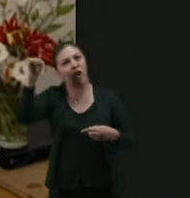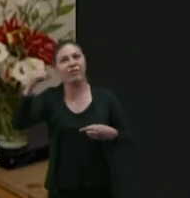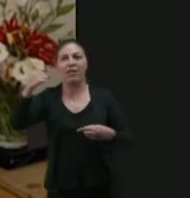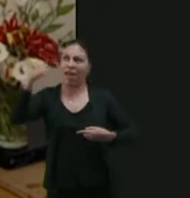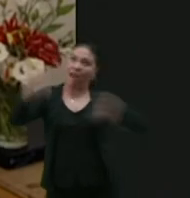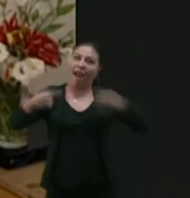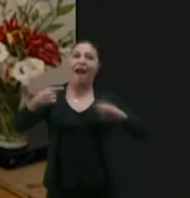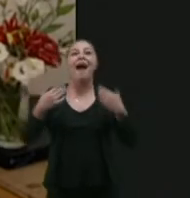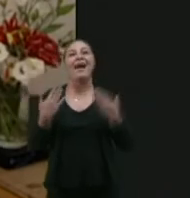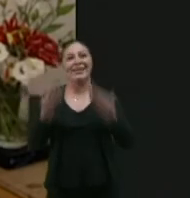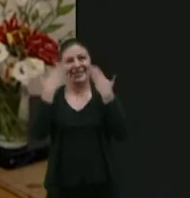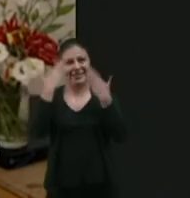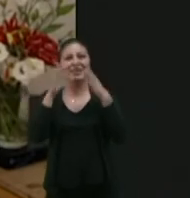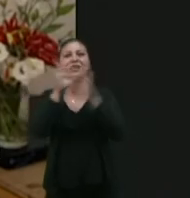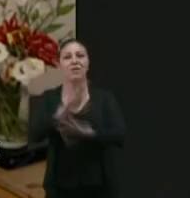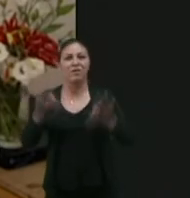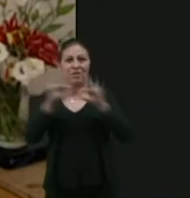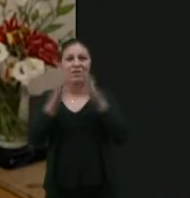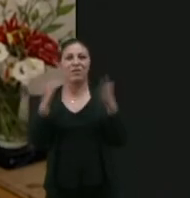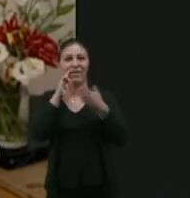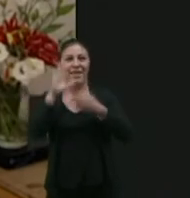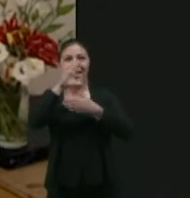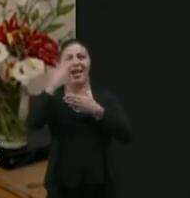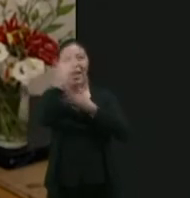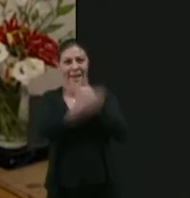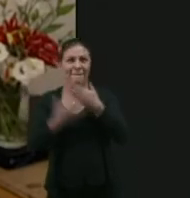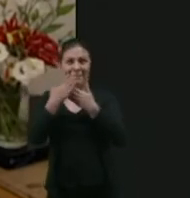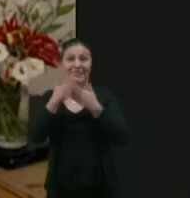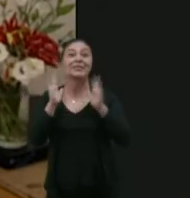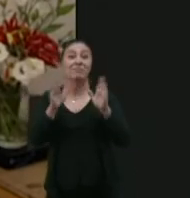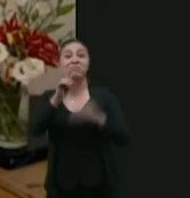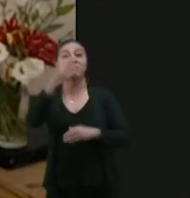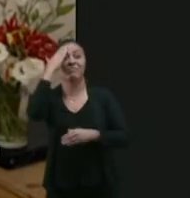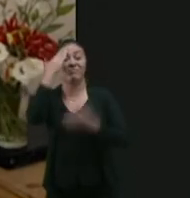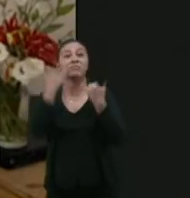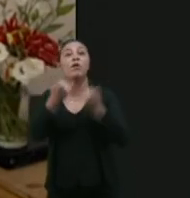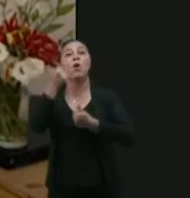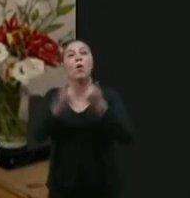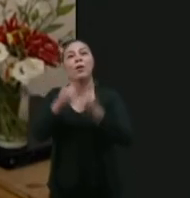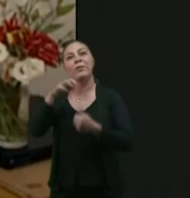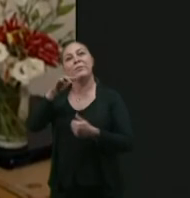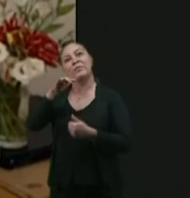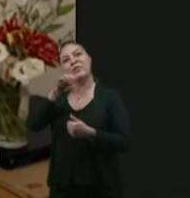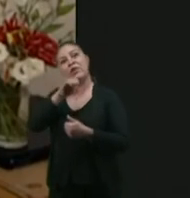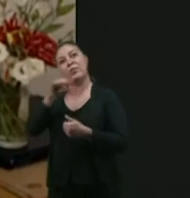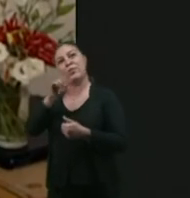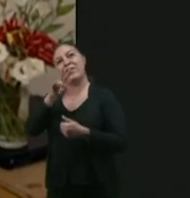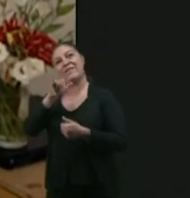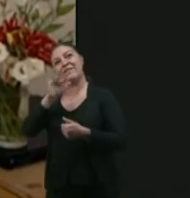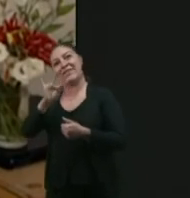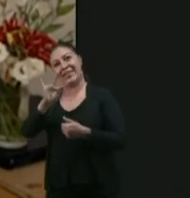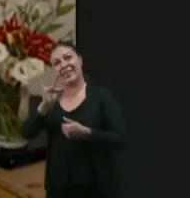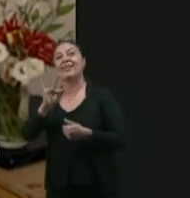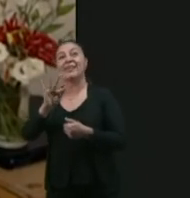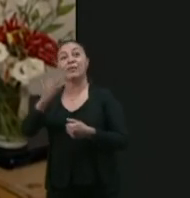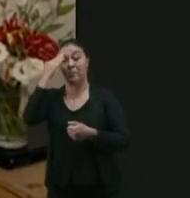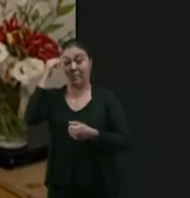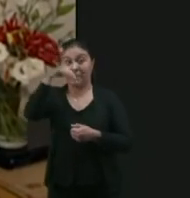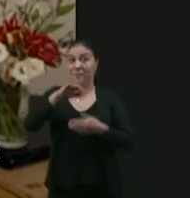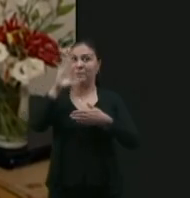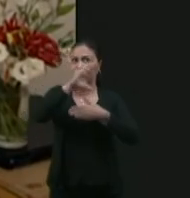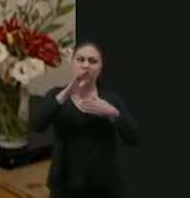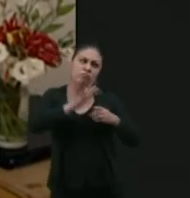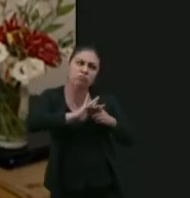significativo. En América Latina terminamos con Moovit, por ejemplo, volviéndolo algo significativo en América Latina y en muchos